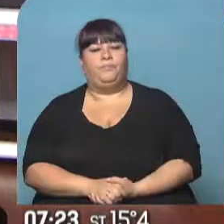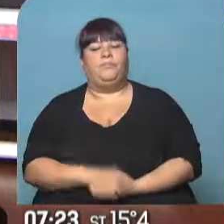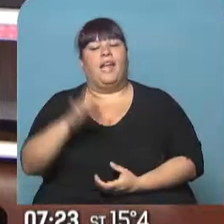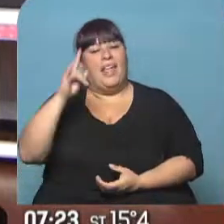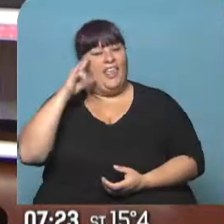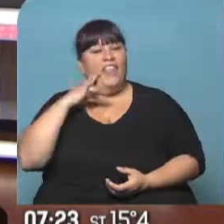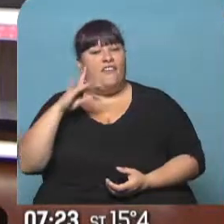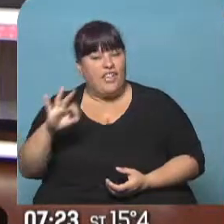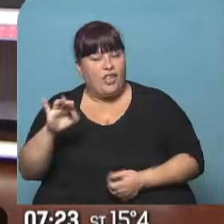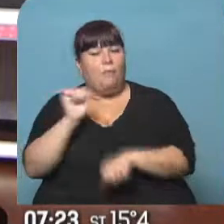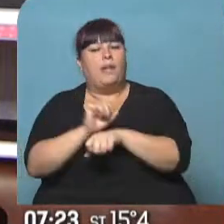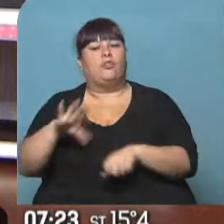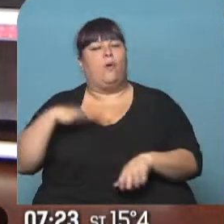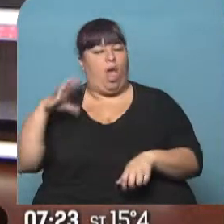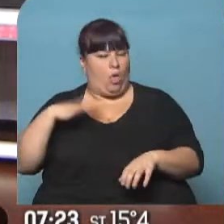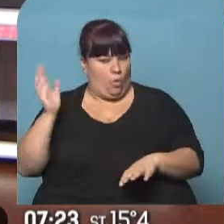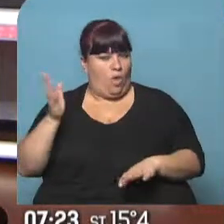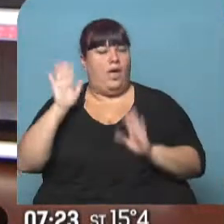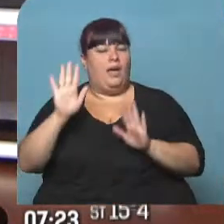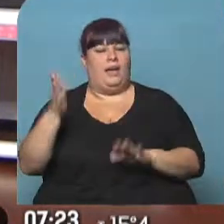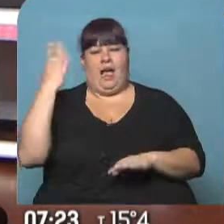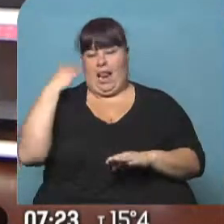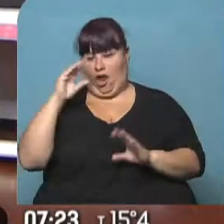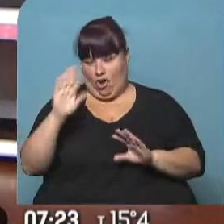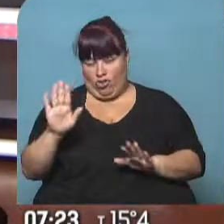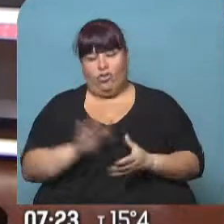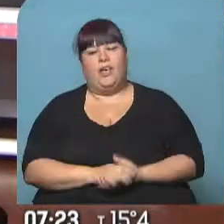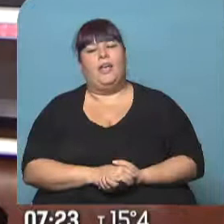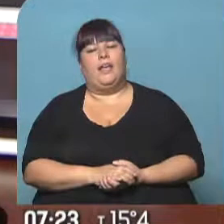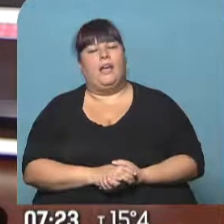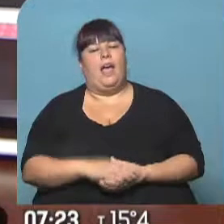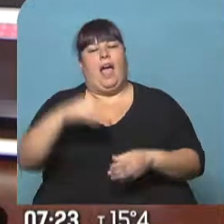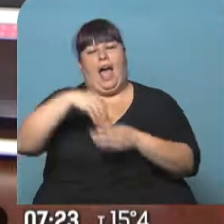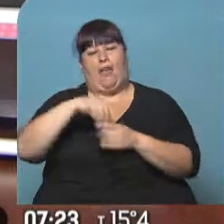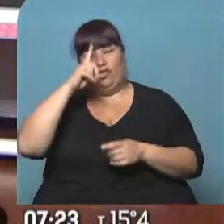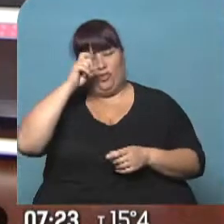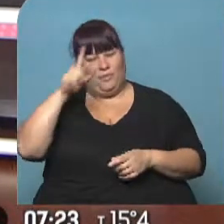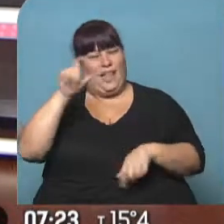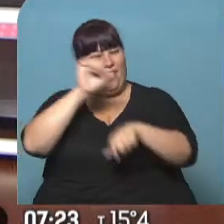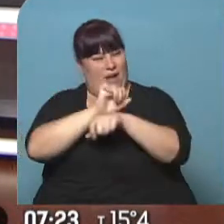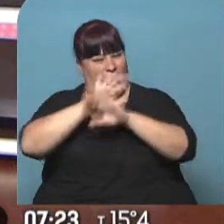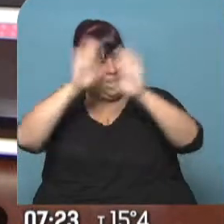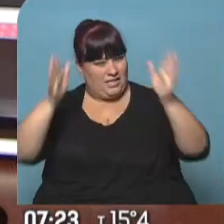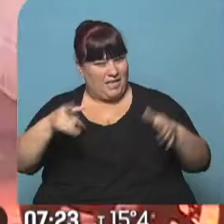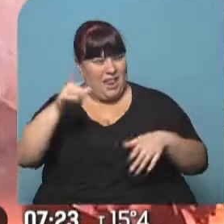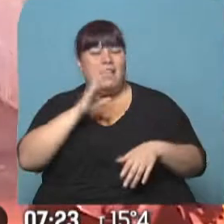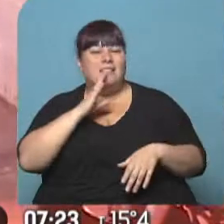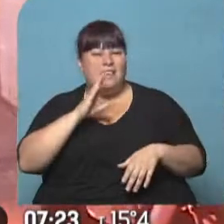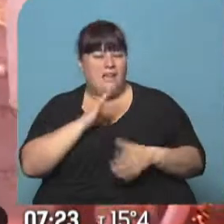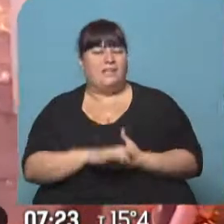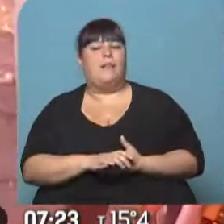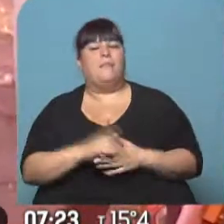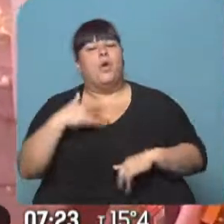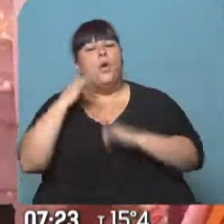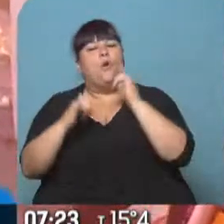Julio De Vido, con preventiva, pasó esta noche en el hospital penitenciario en Ezeiza y les